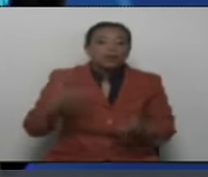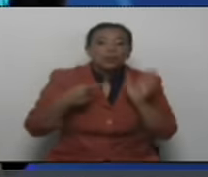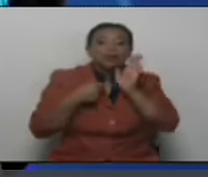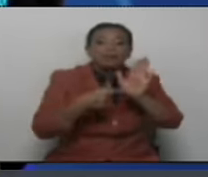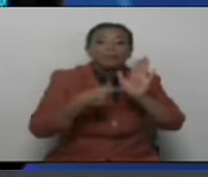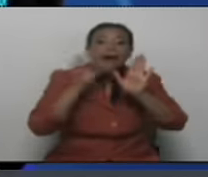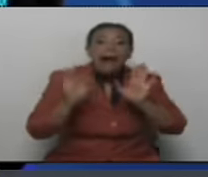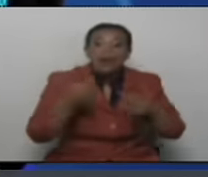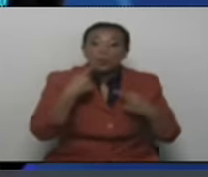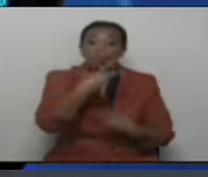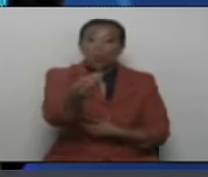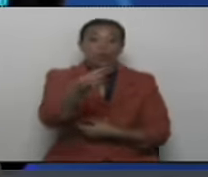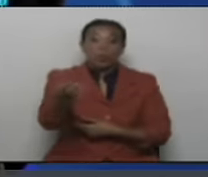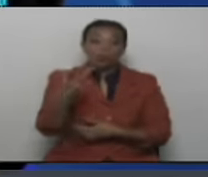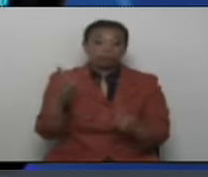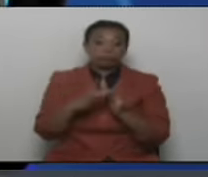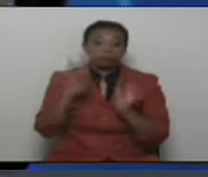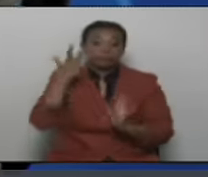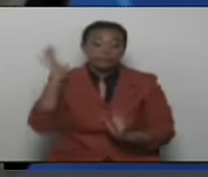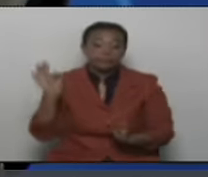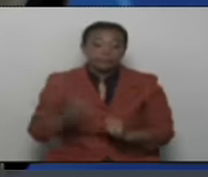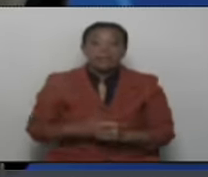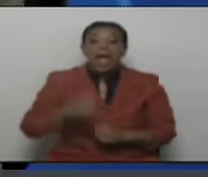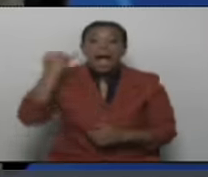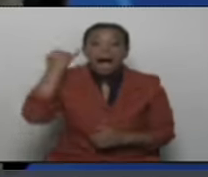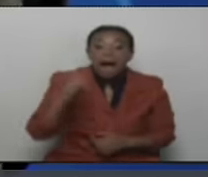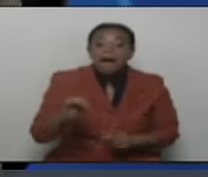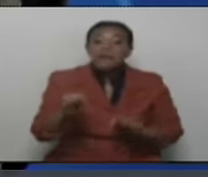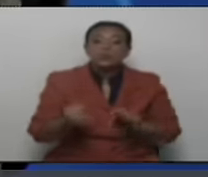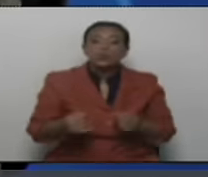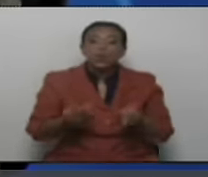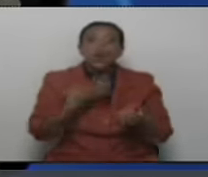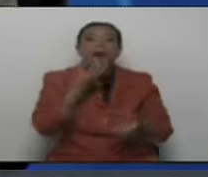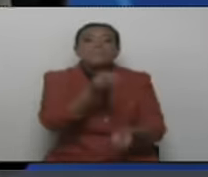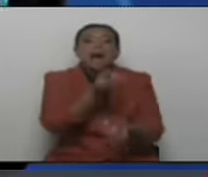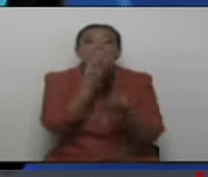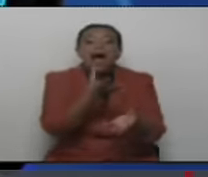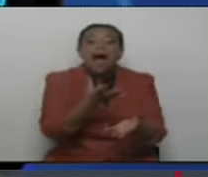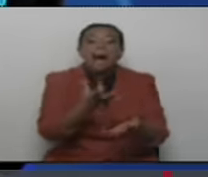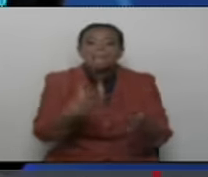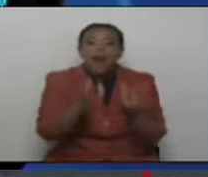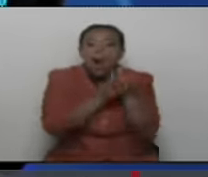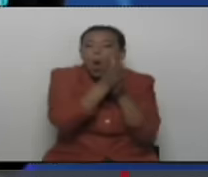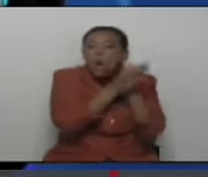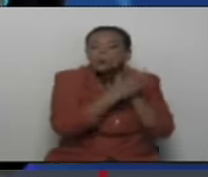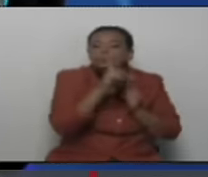relato, porque tienen un relato para